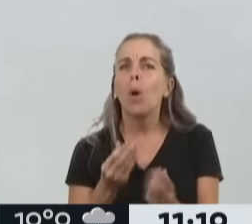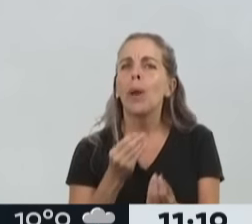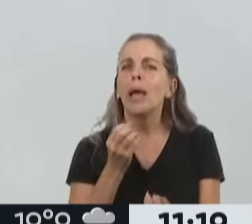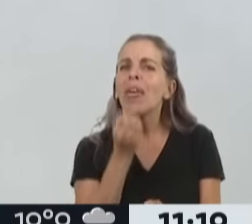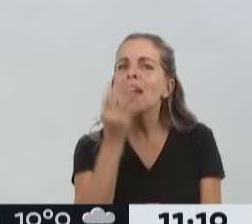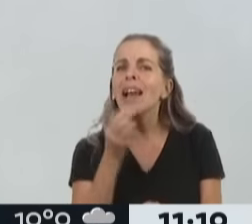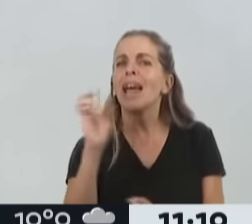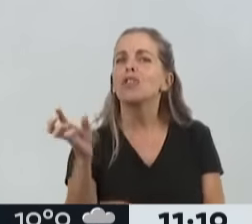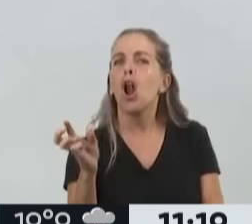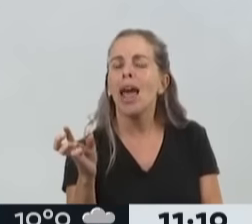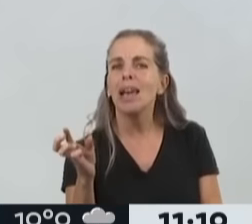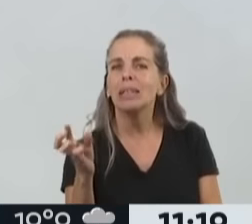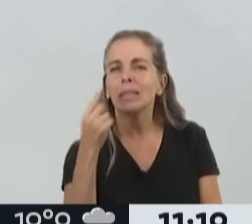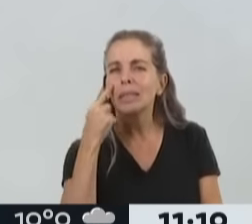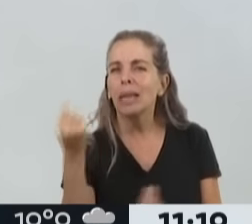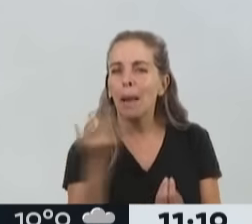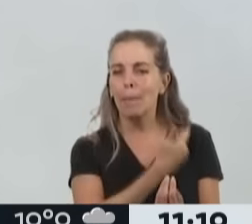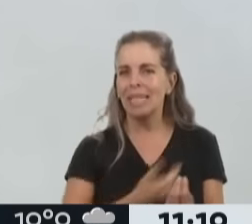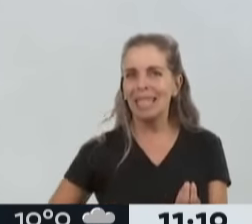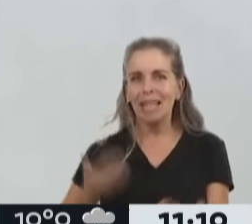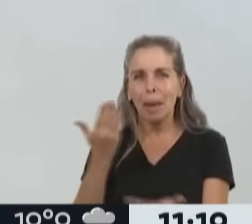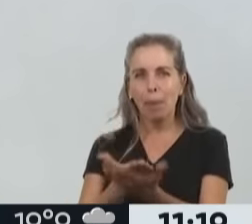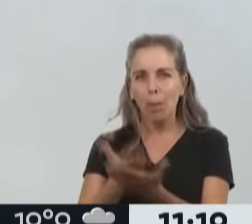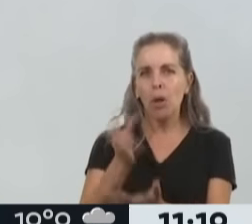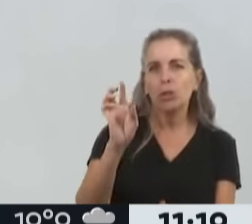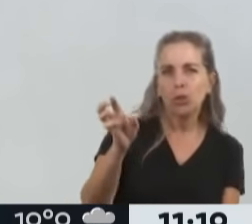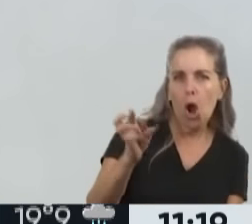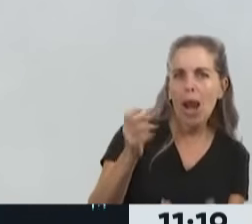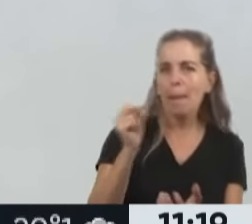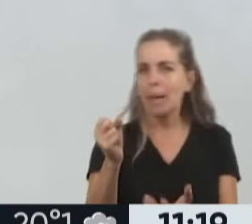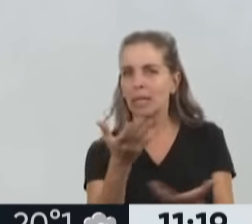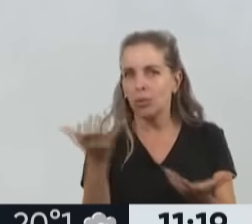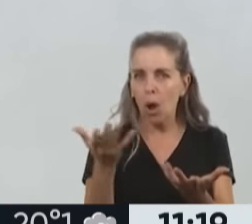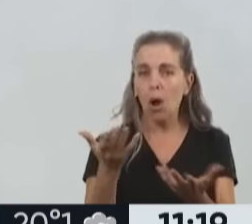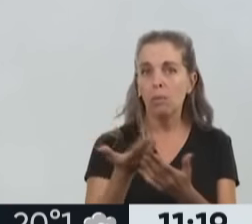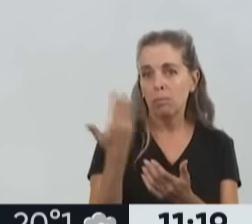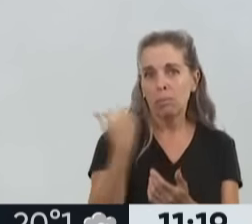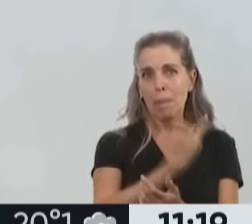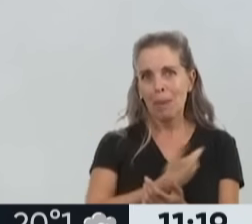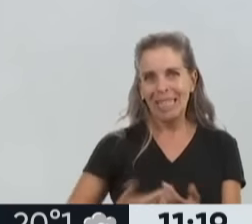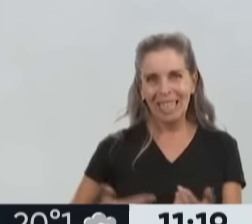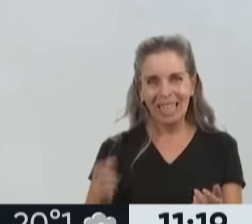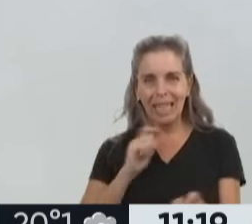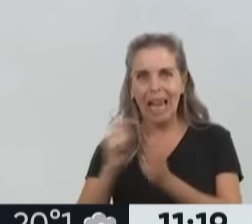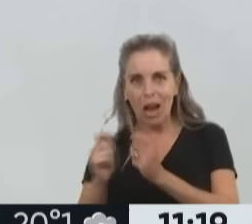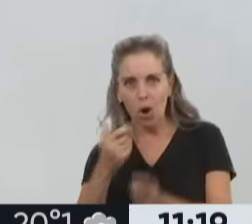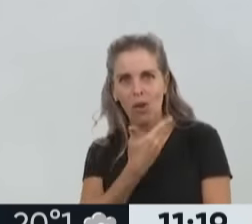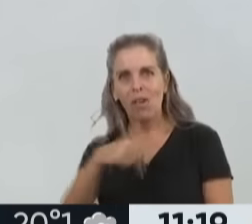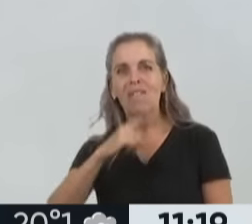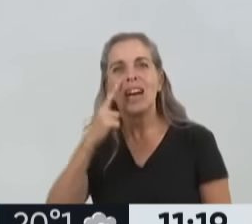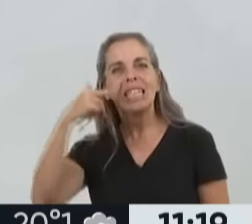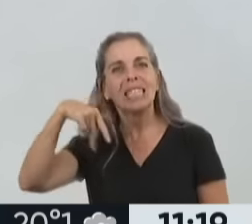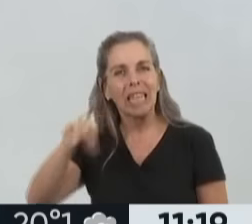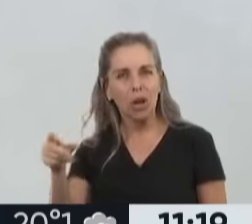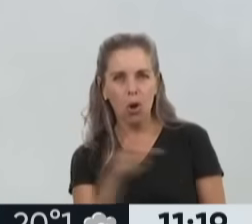competencia de monedas que el presidente propone el presidente en la entrevista con Alejandro fantino en neura él